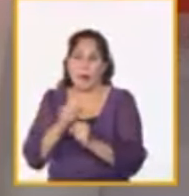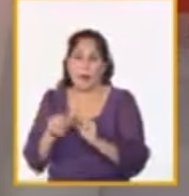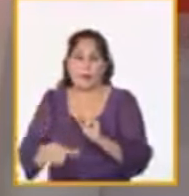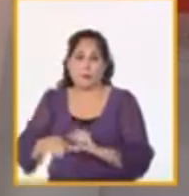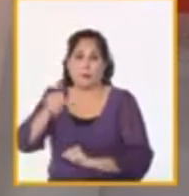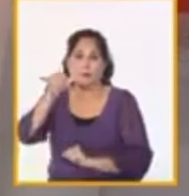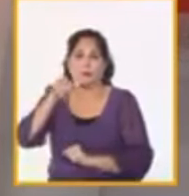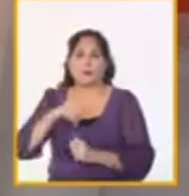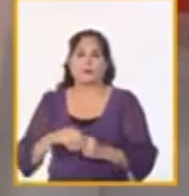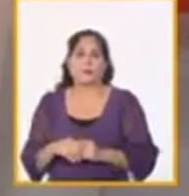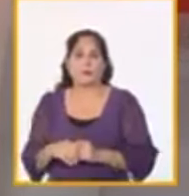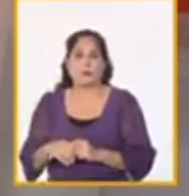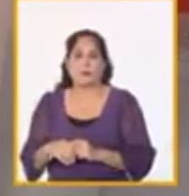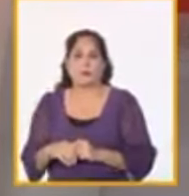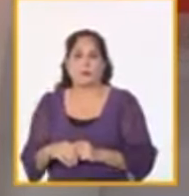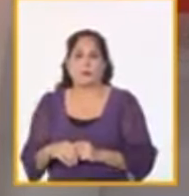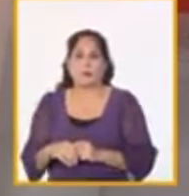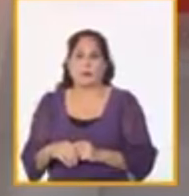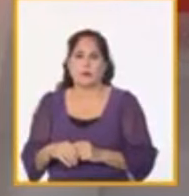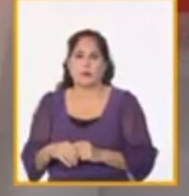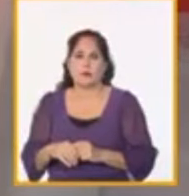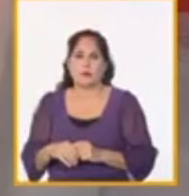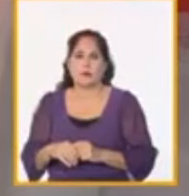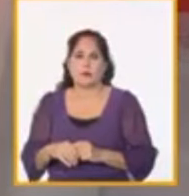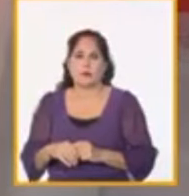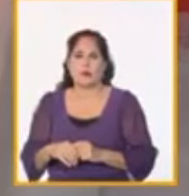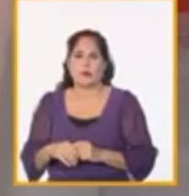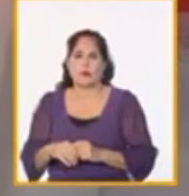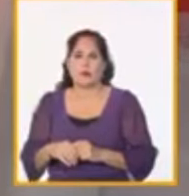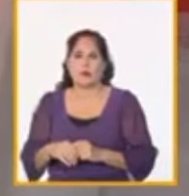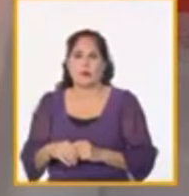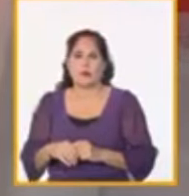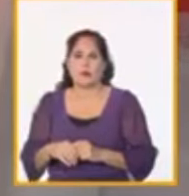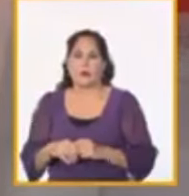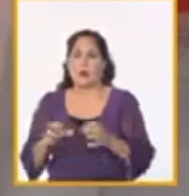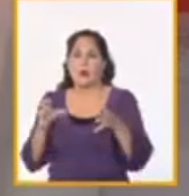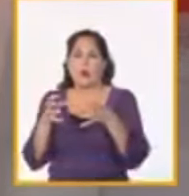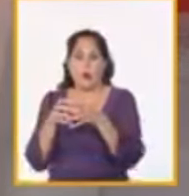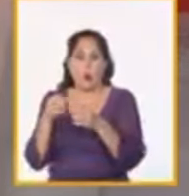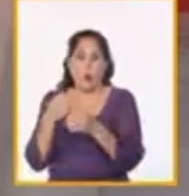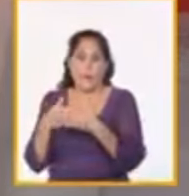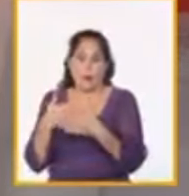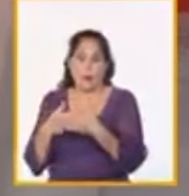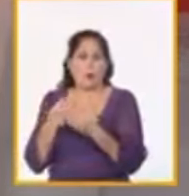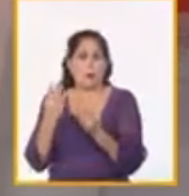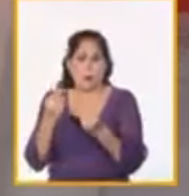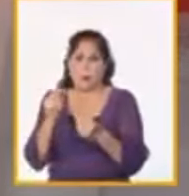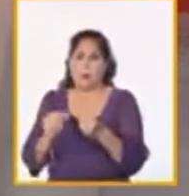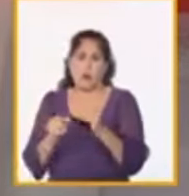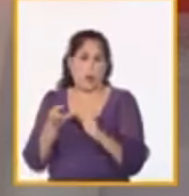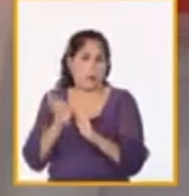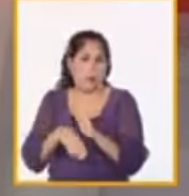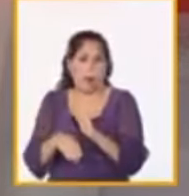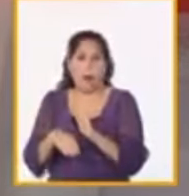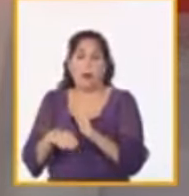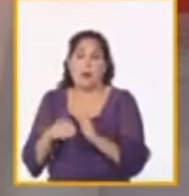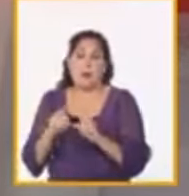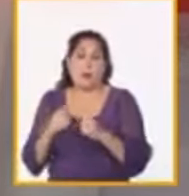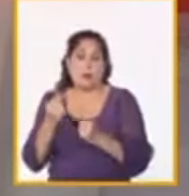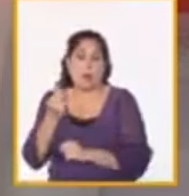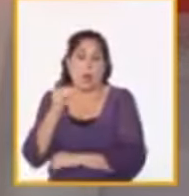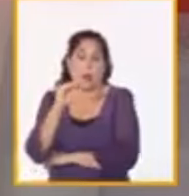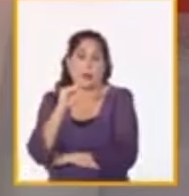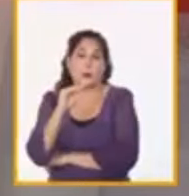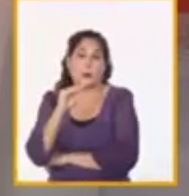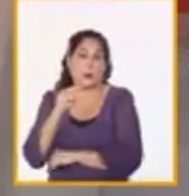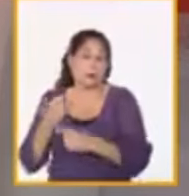la OSDE, de Agua y Saneamiento. Como ya el grupo empresarial, ¿cómo están aquí? El grupo empresarial, a partir de los salarios